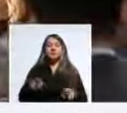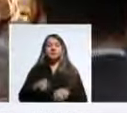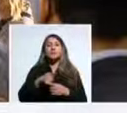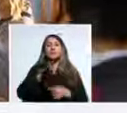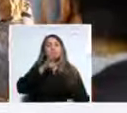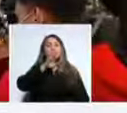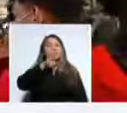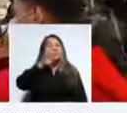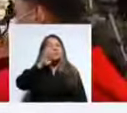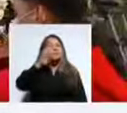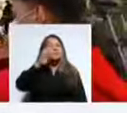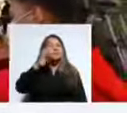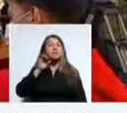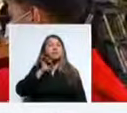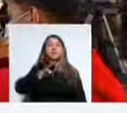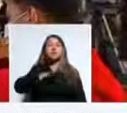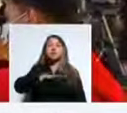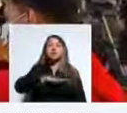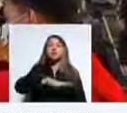y